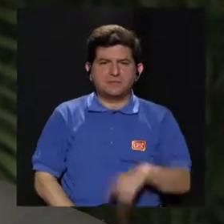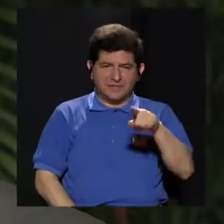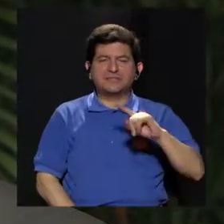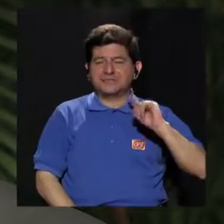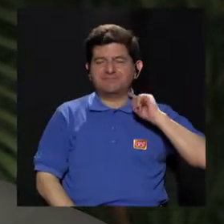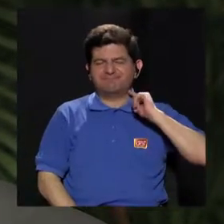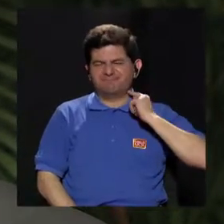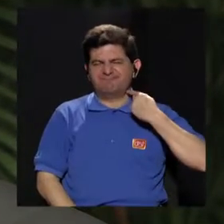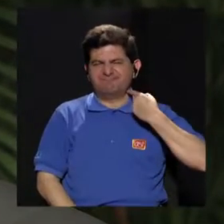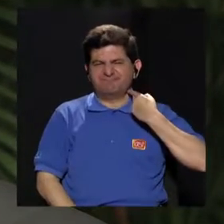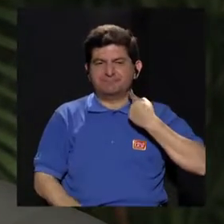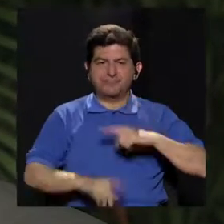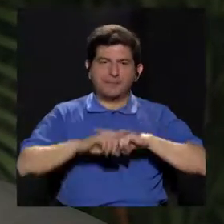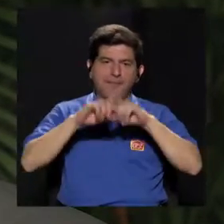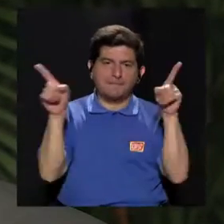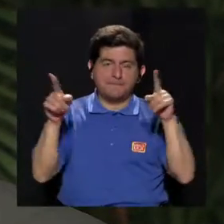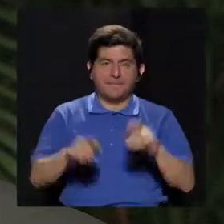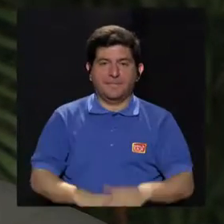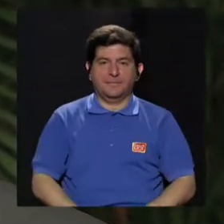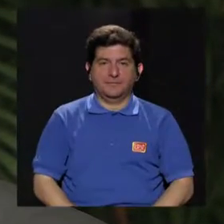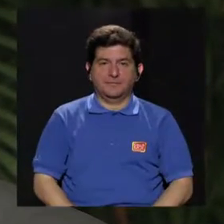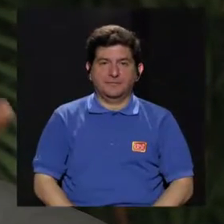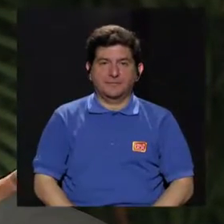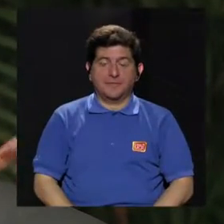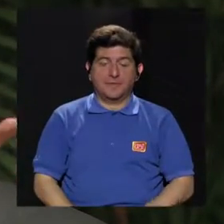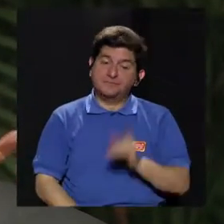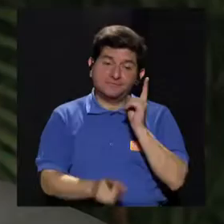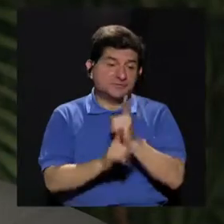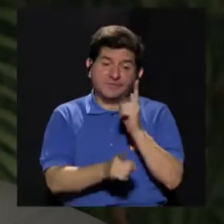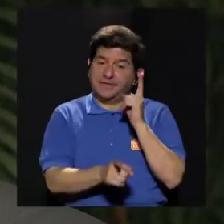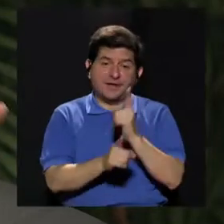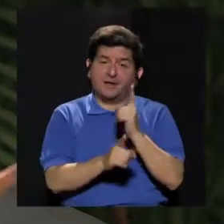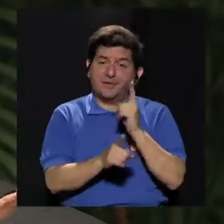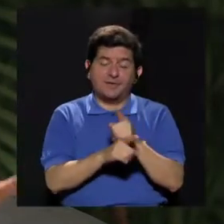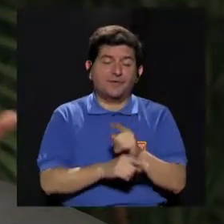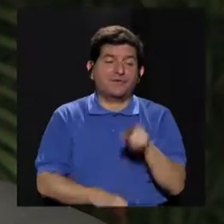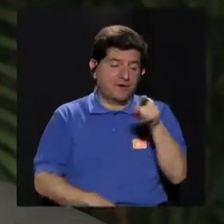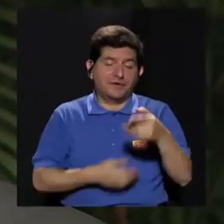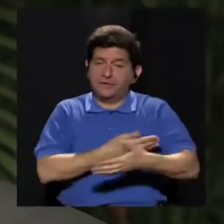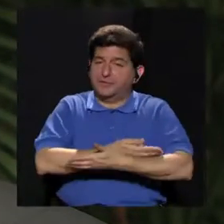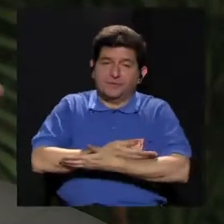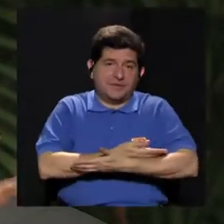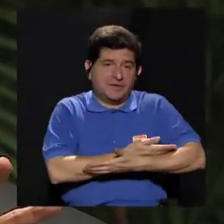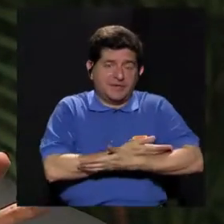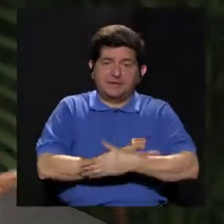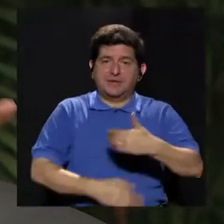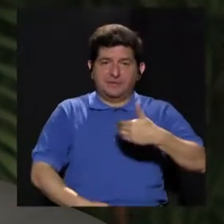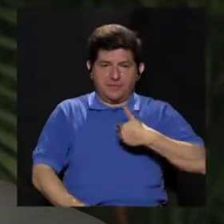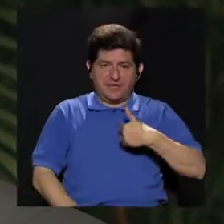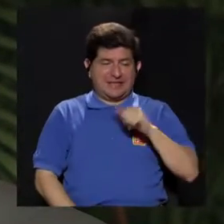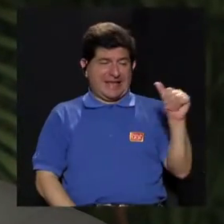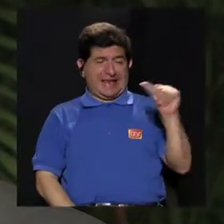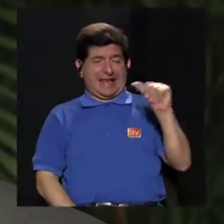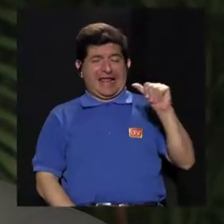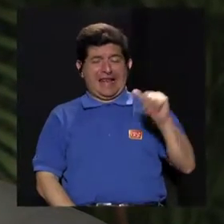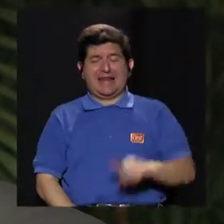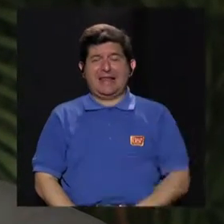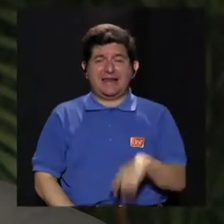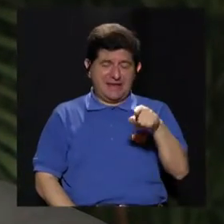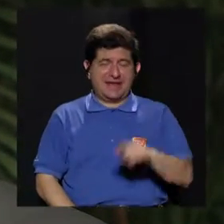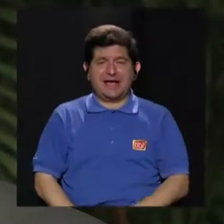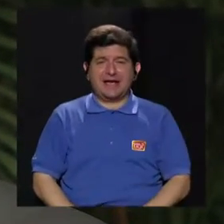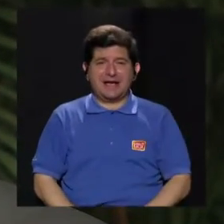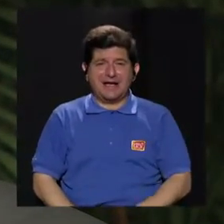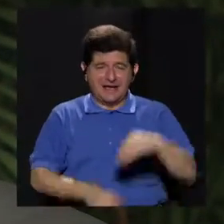son un poco más onerosas, pero serían la indicación a ese bebé que tiene alergia a